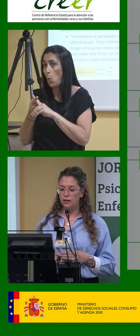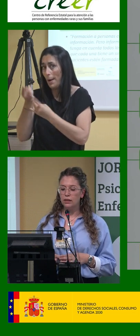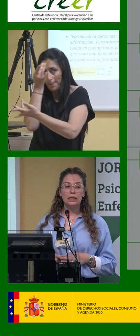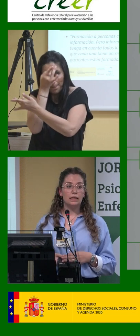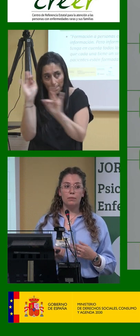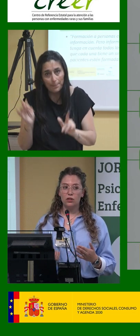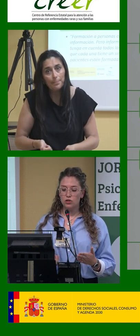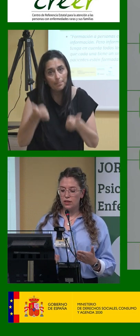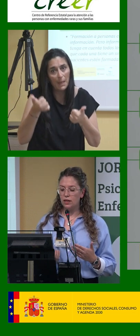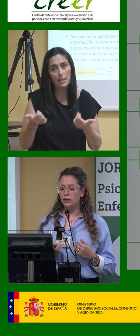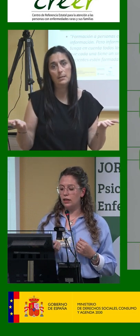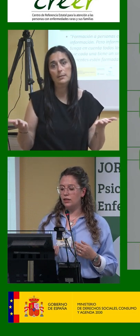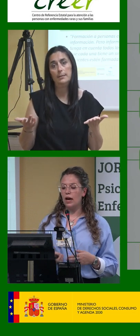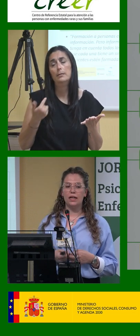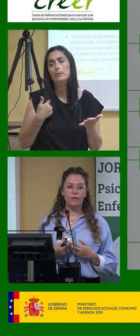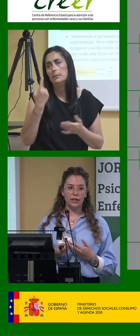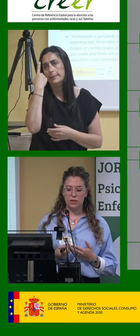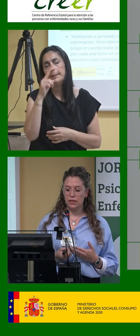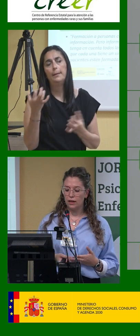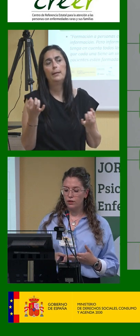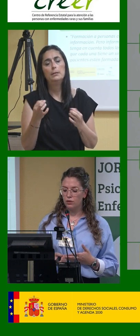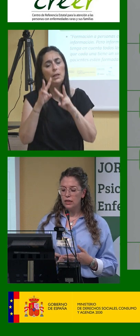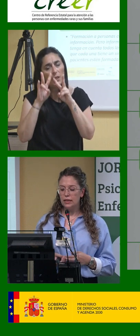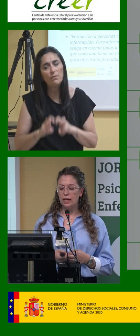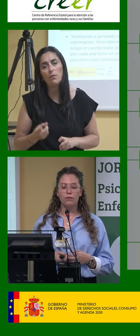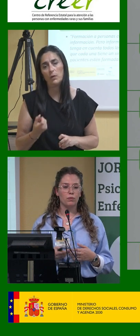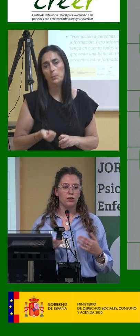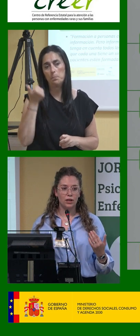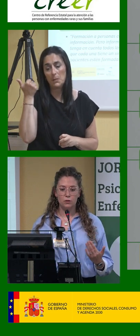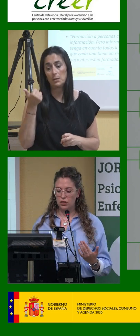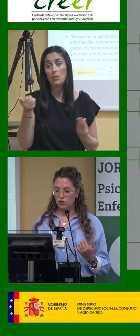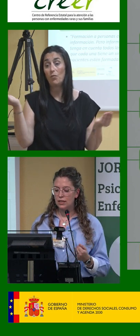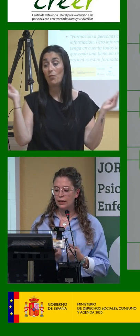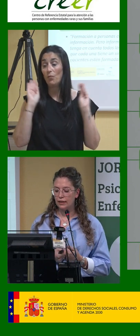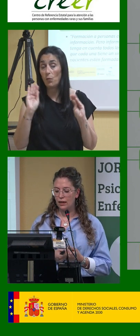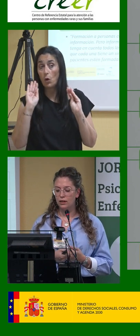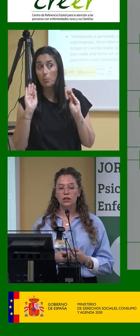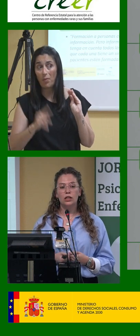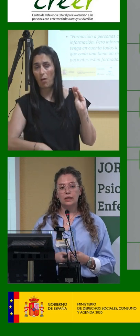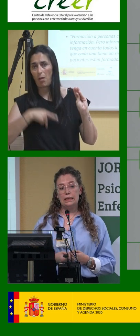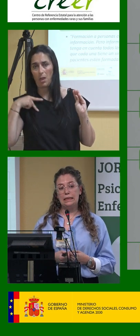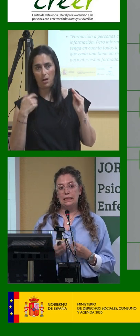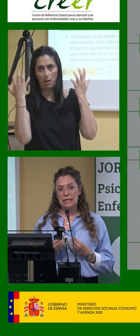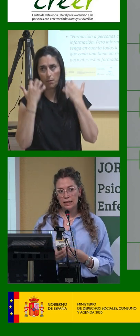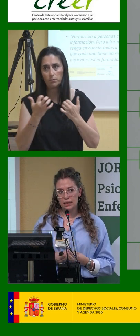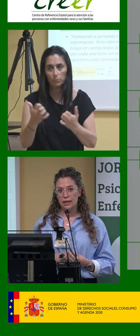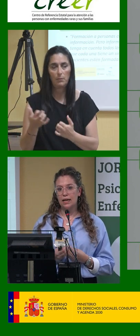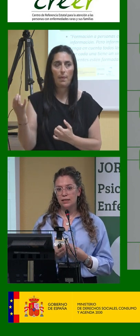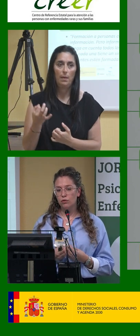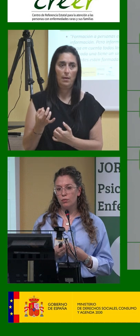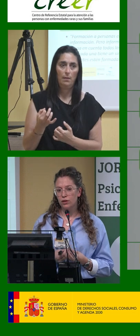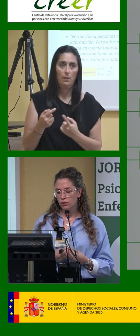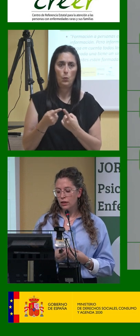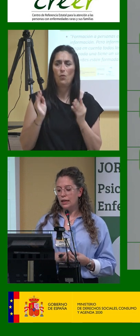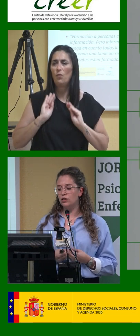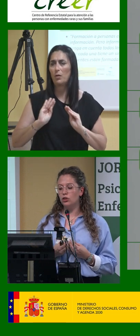visibilidad. También consideran que haría falta investigación y que la formación a las personas en general. Es necesaria